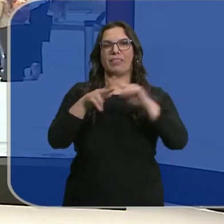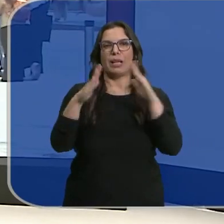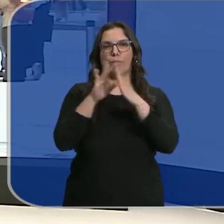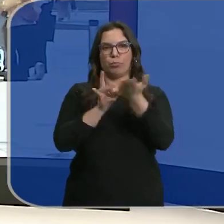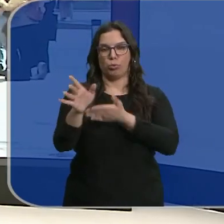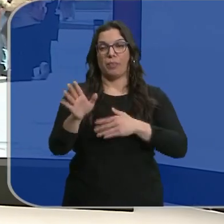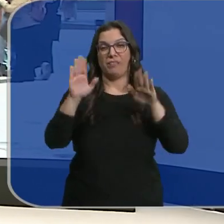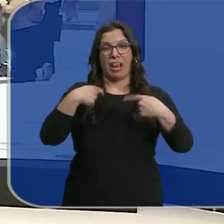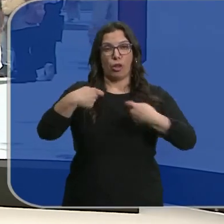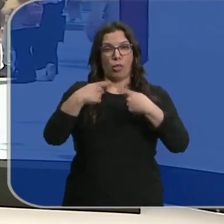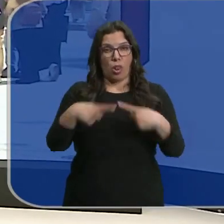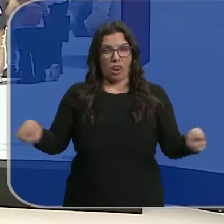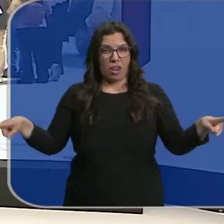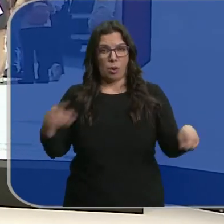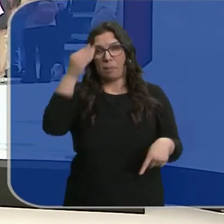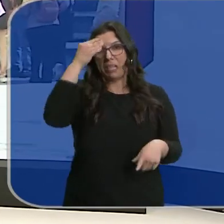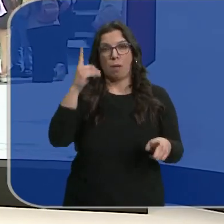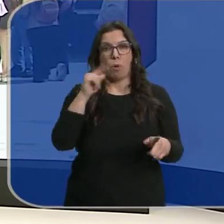más larga de lo que esperábamos.